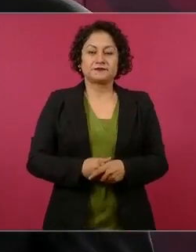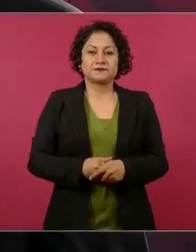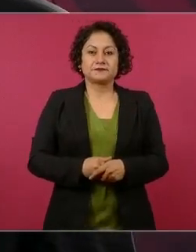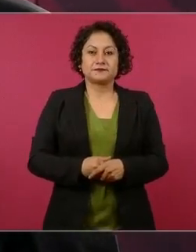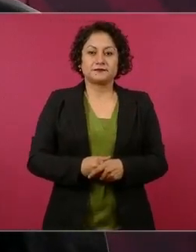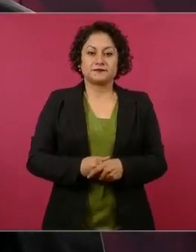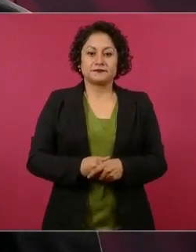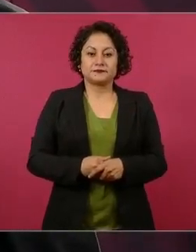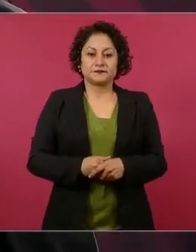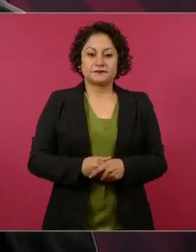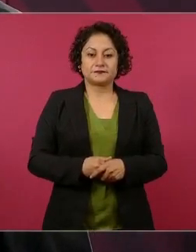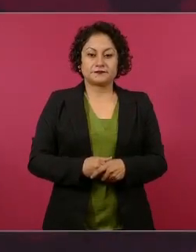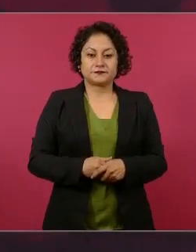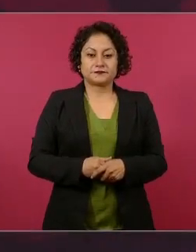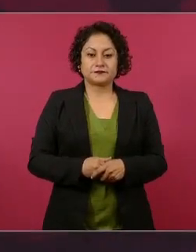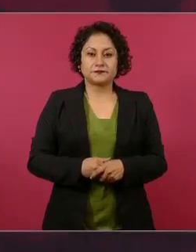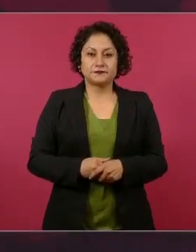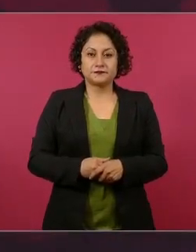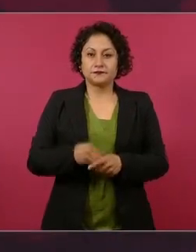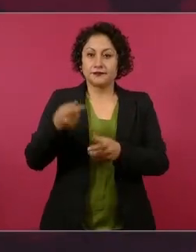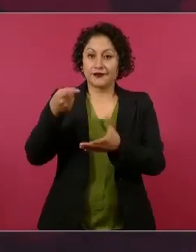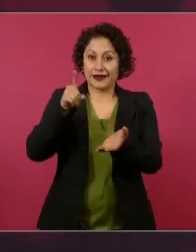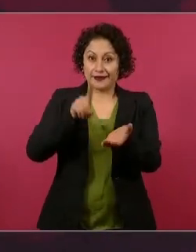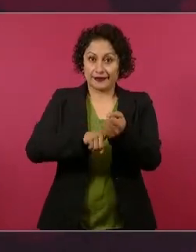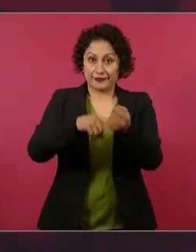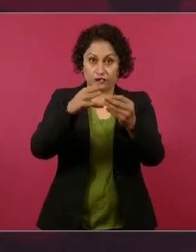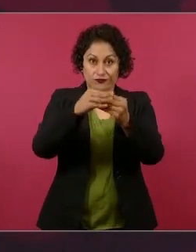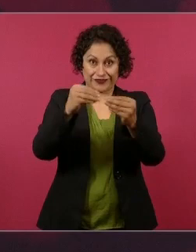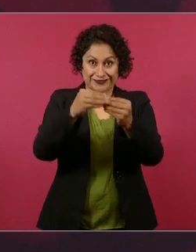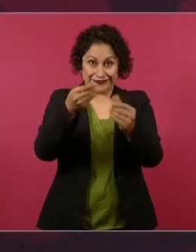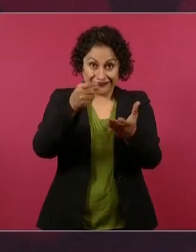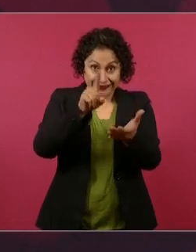y tiene una pulpita y una semilla,